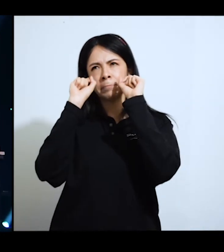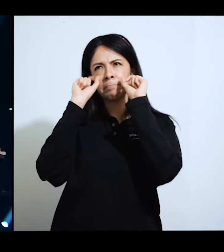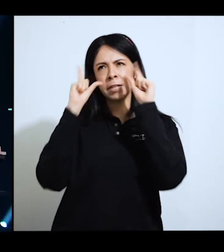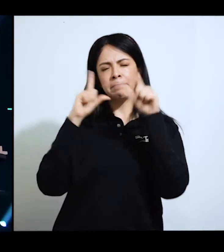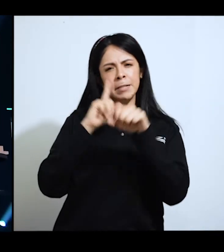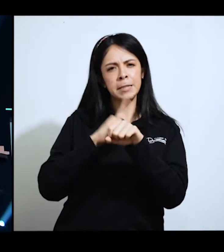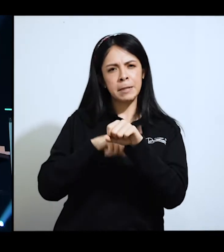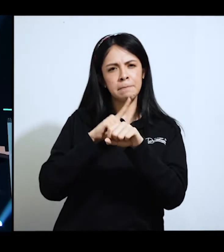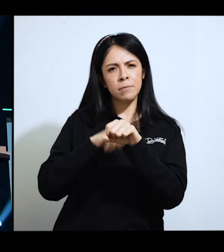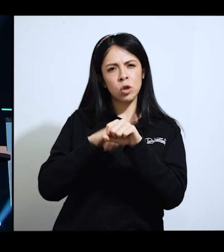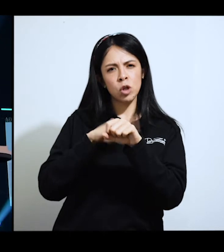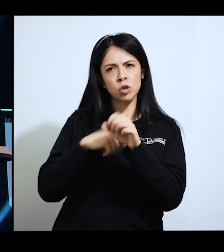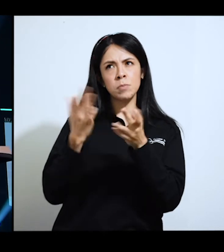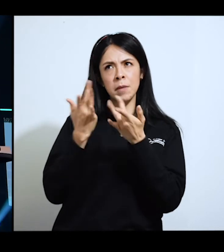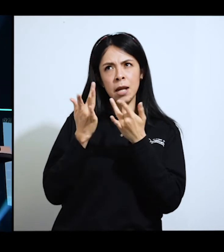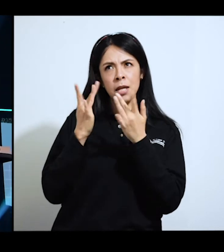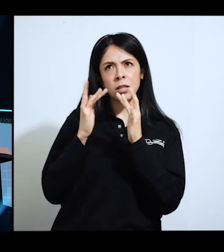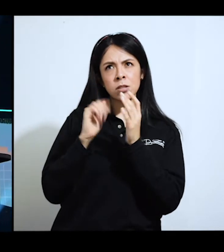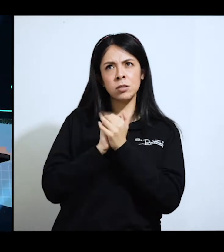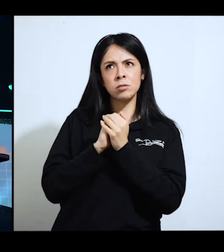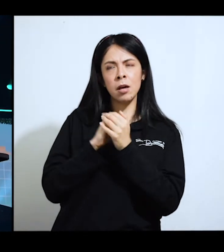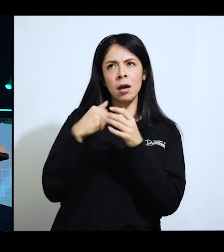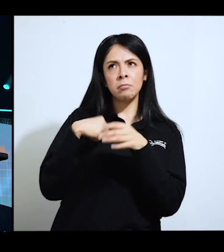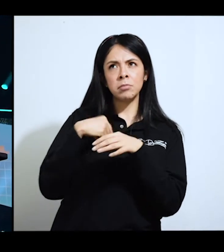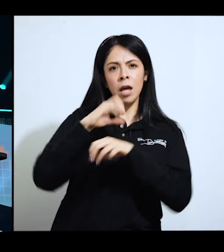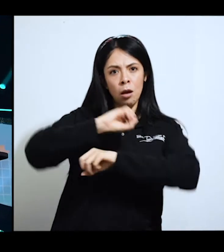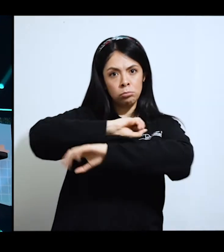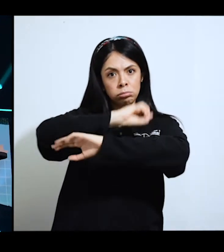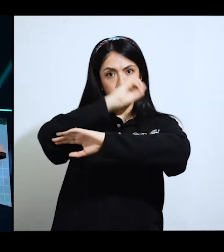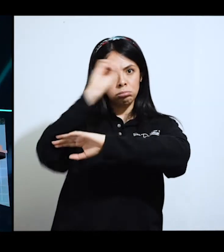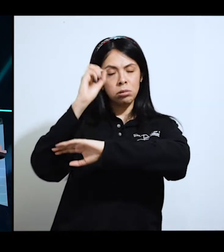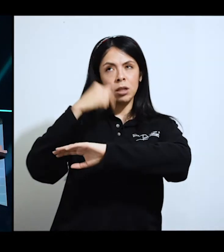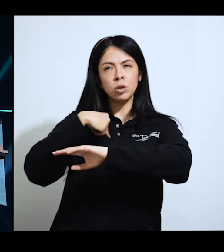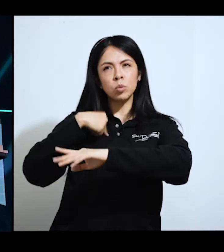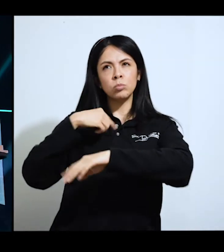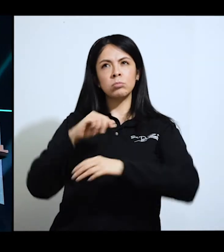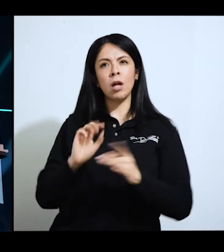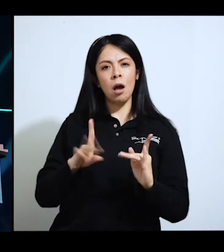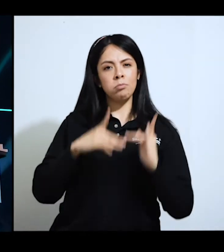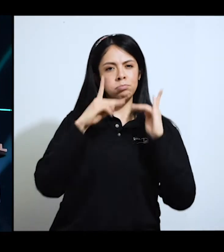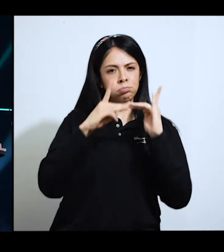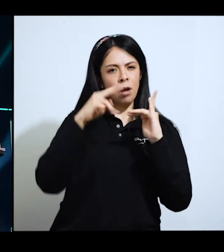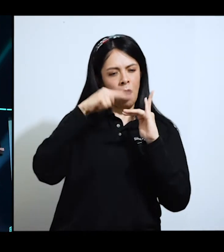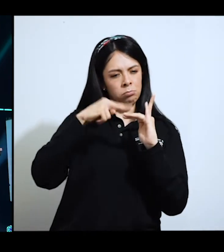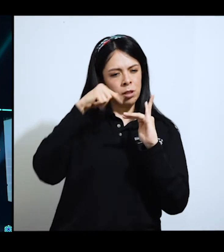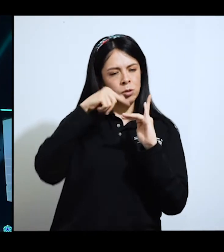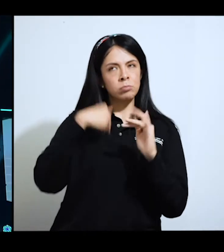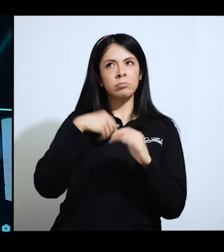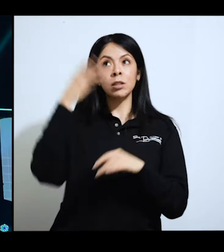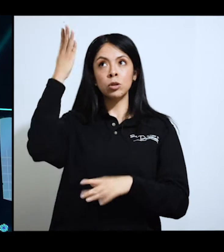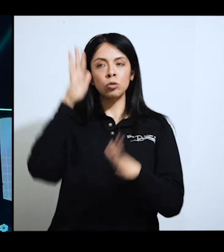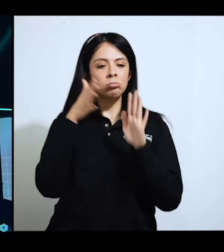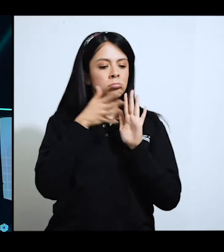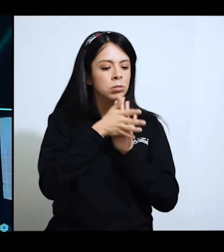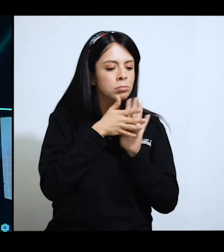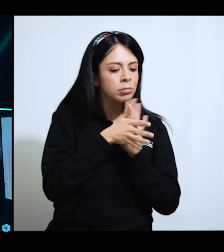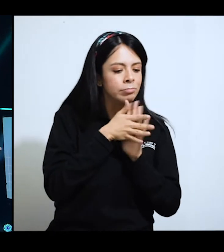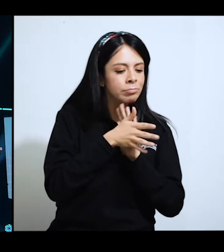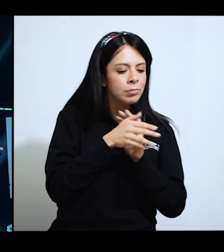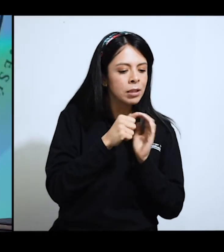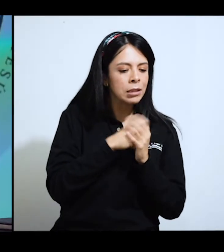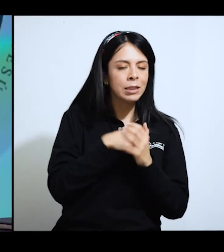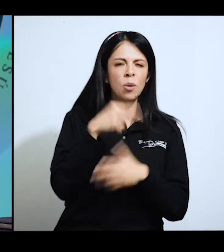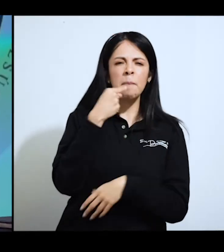me preparaba para levantarme, esos minutos que estoy esperando que salga el sol allí en la cama, es